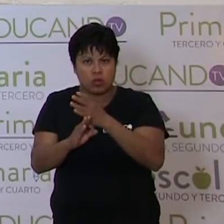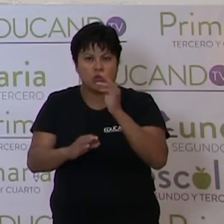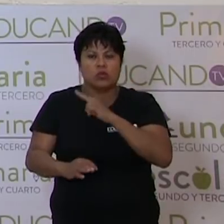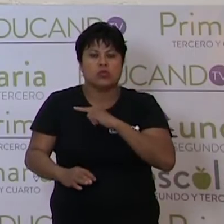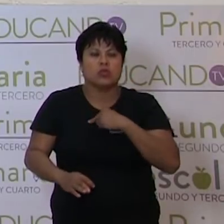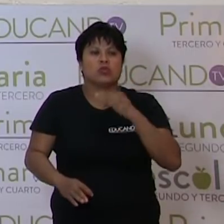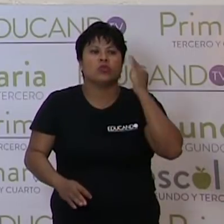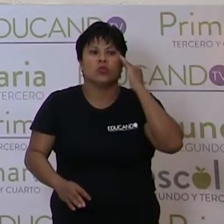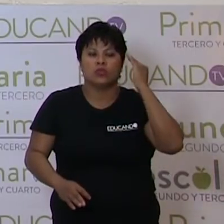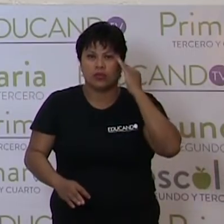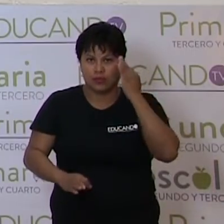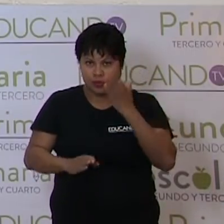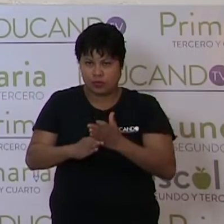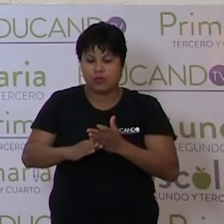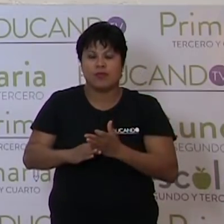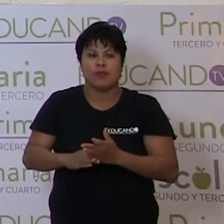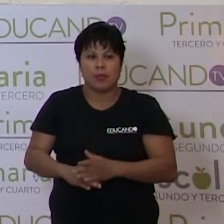estos